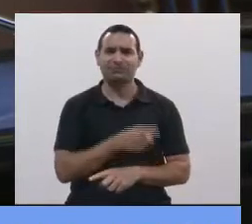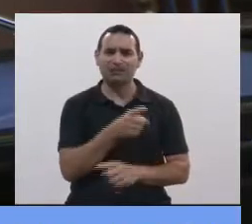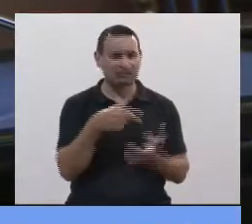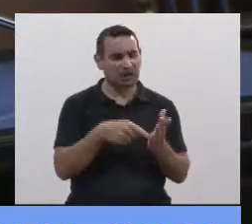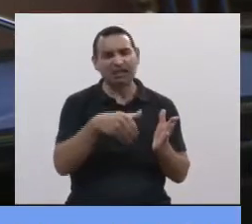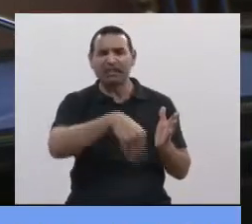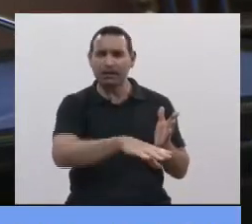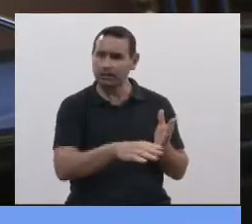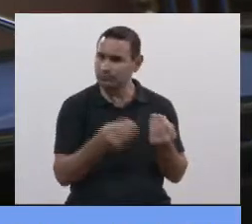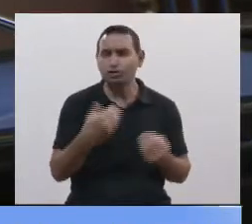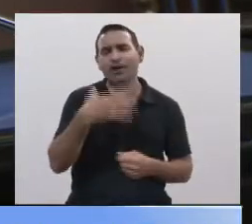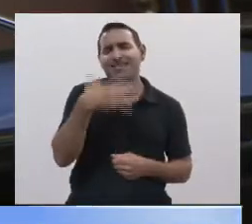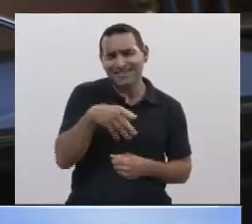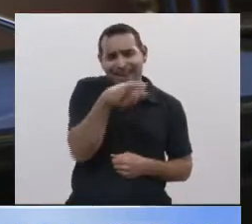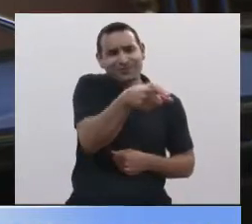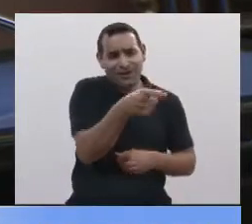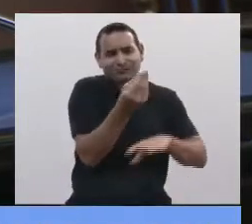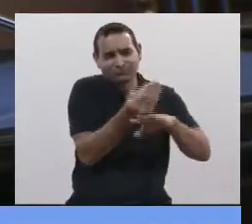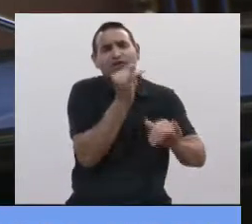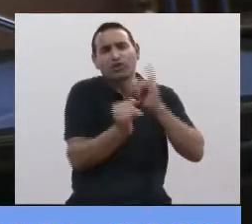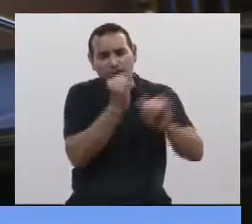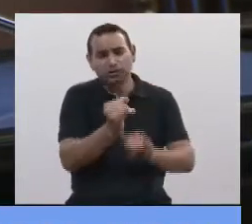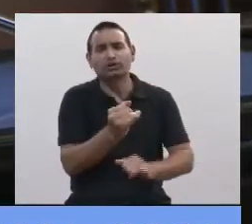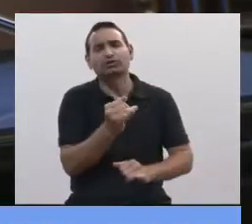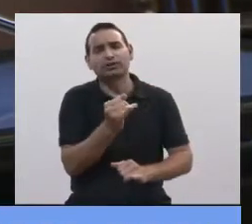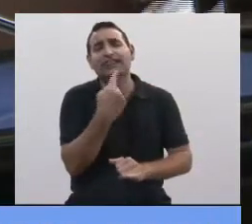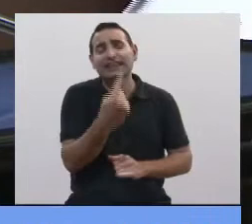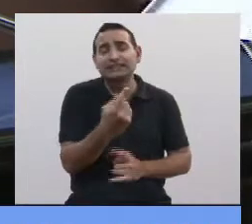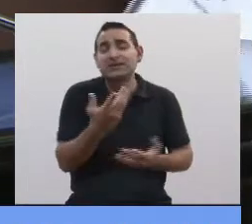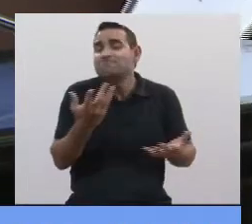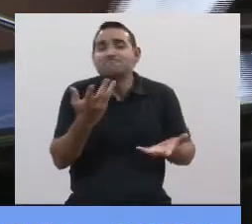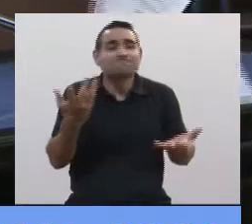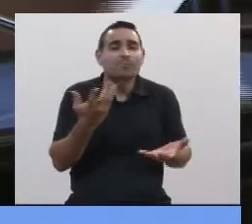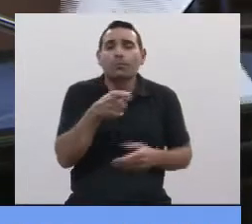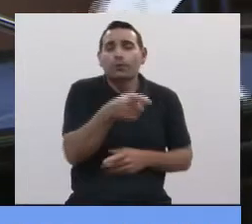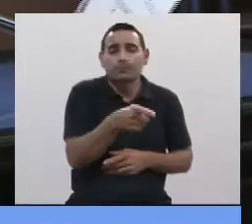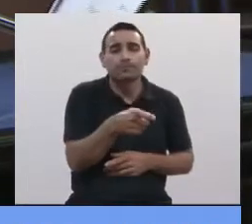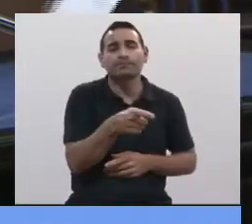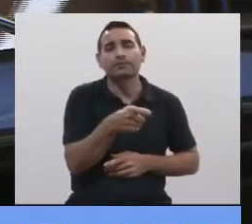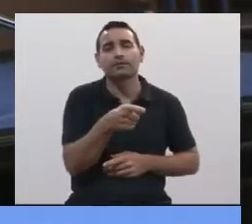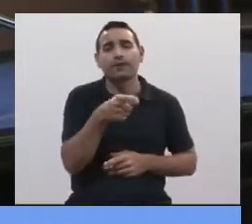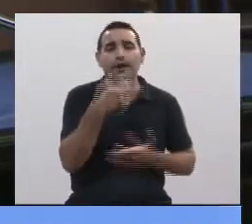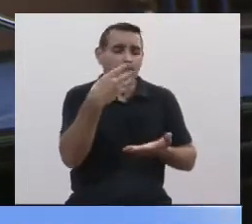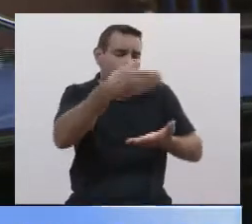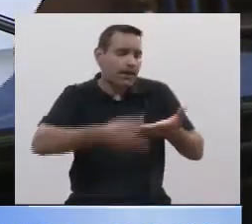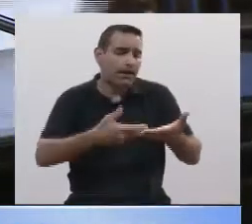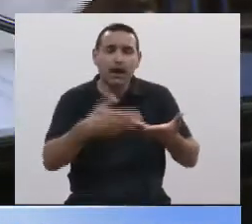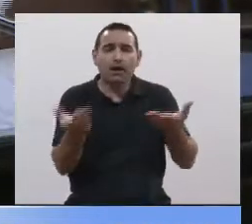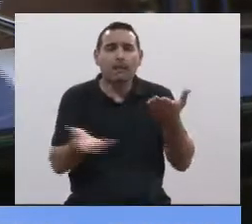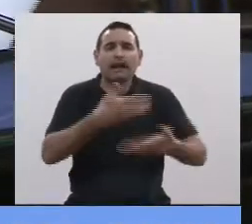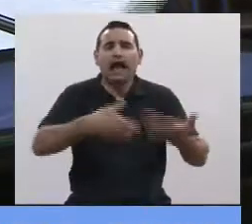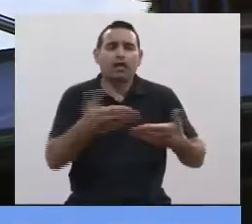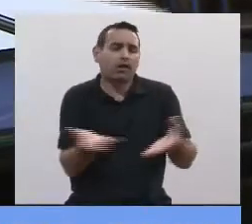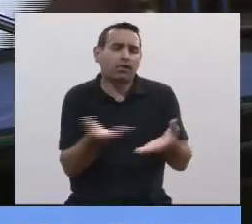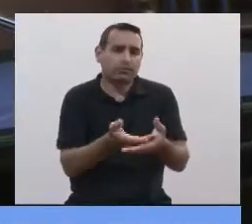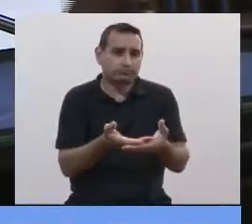pasar. Yo entiendo lo que dijo el miembro informante, de que por alguna razón técnica, unas planillas se traspapelaron,